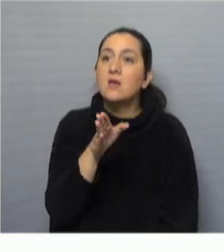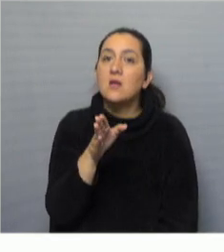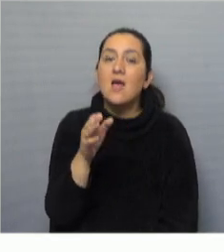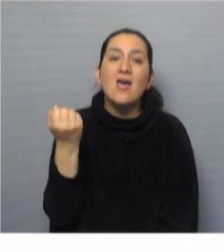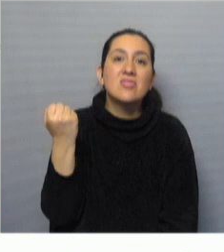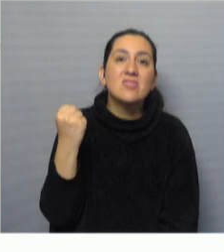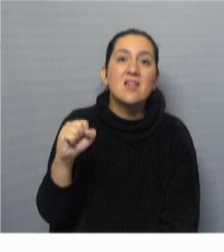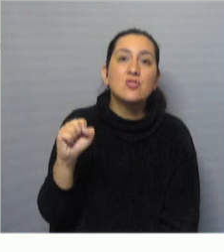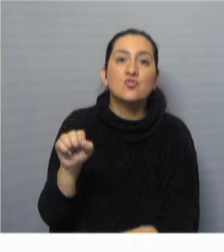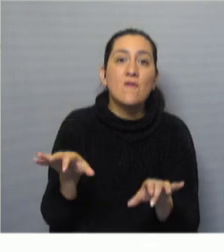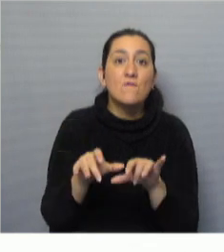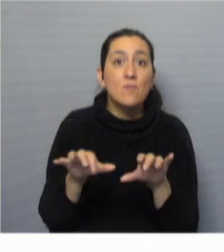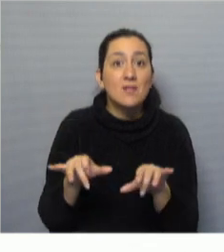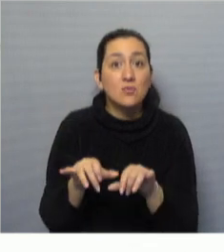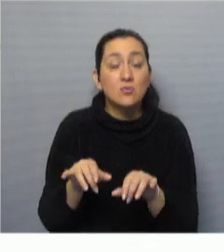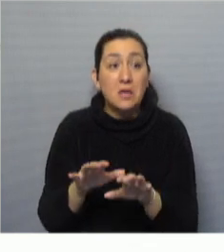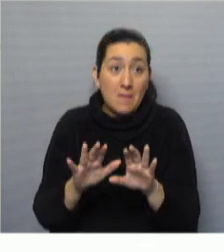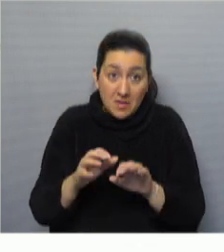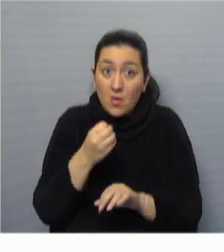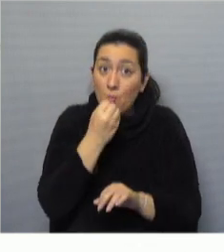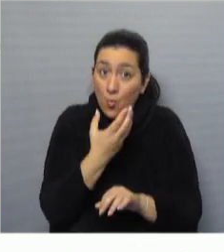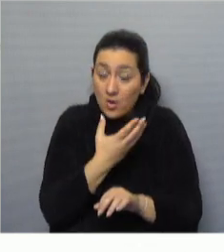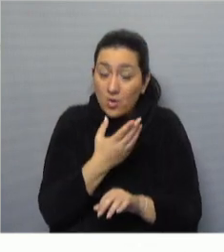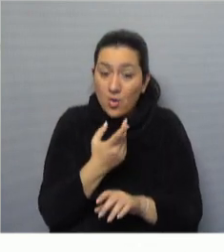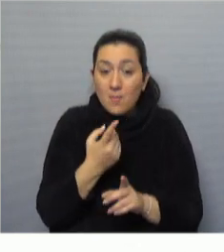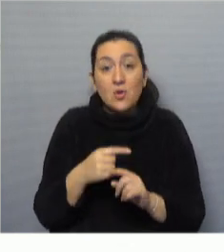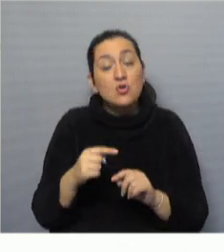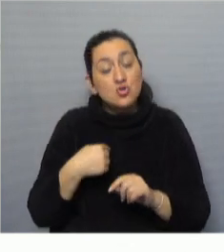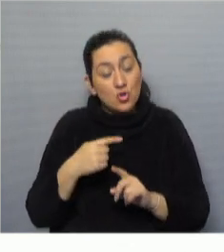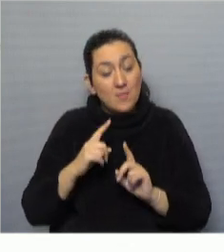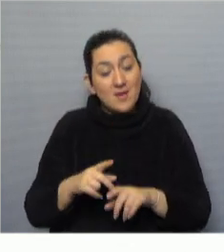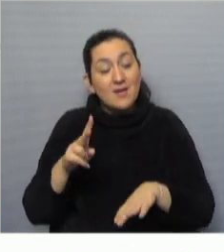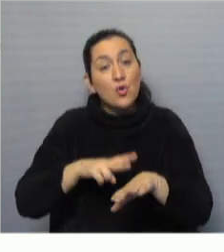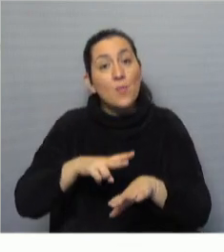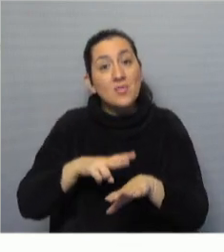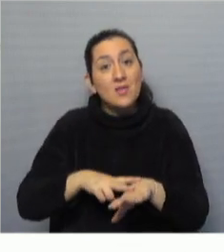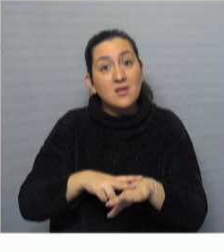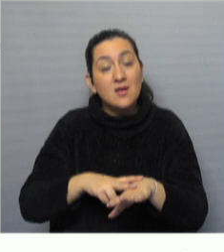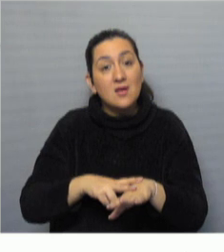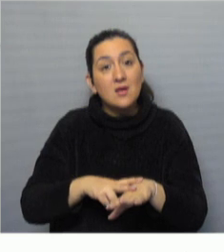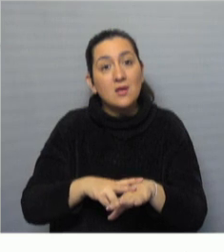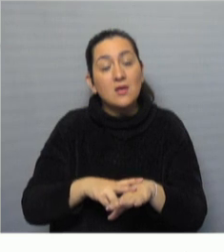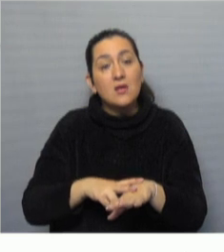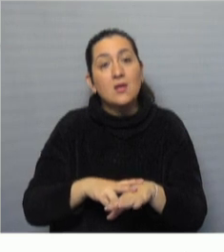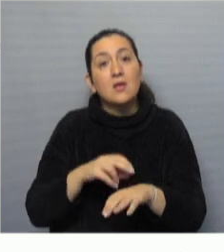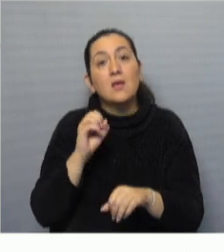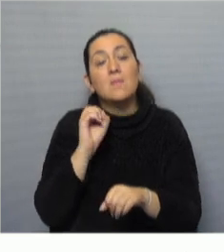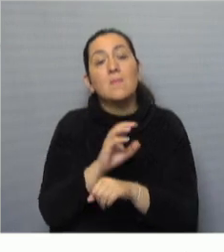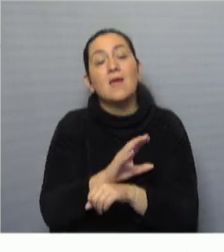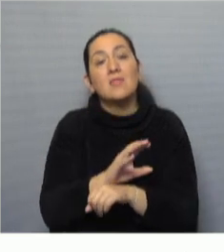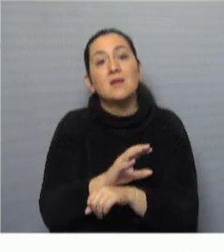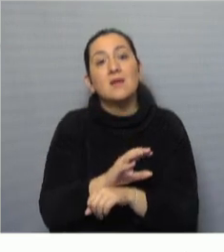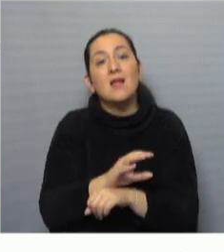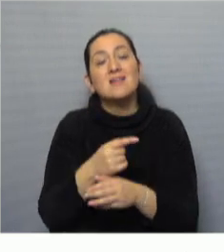informáticos tal vez es una buena opción pero yo también recomendaría que hagan este los reportes al centro